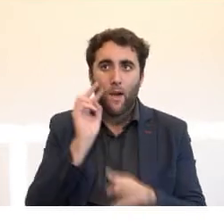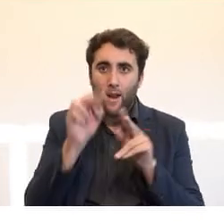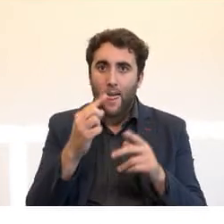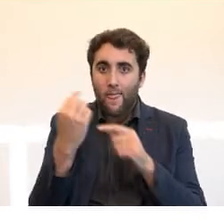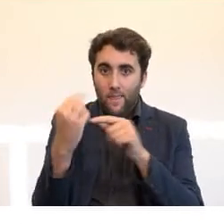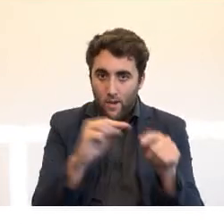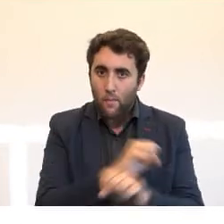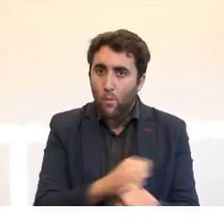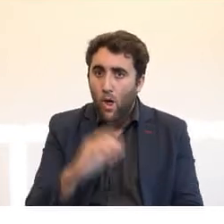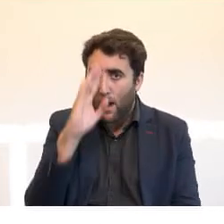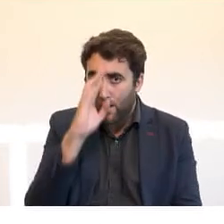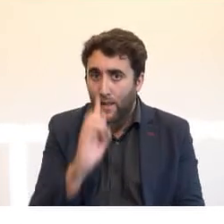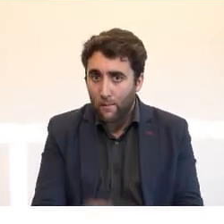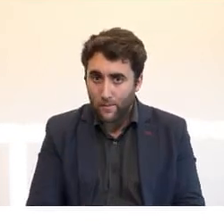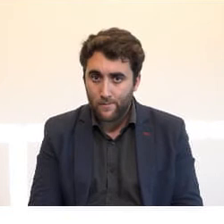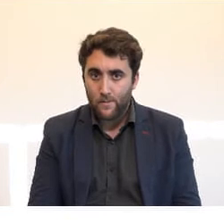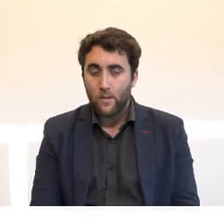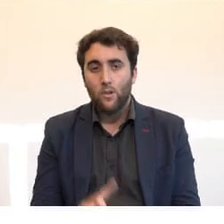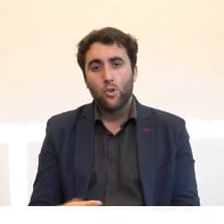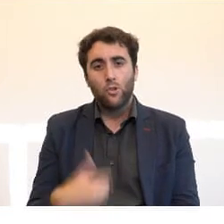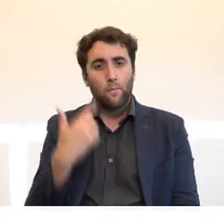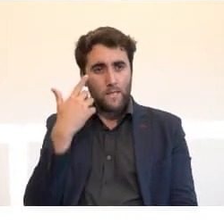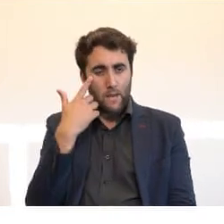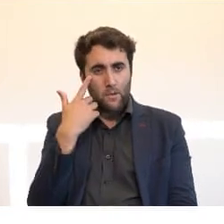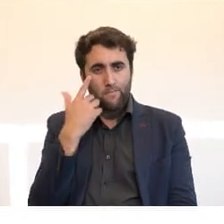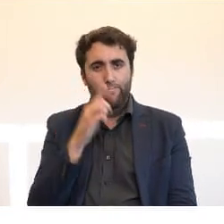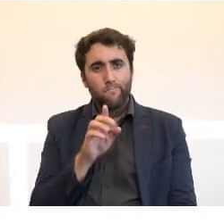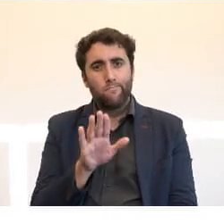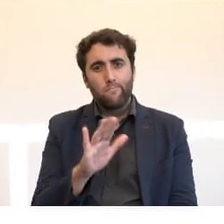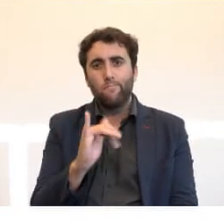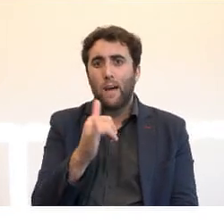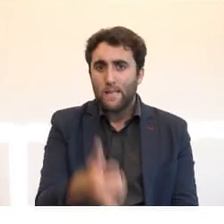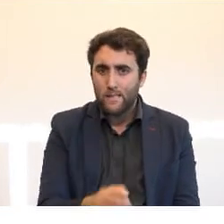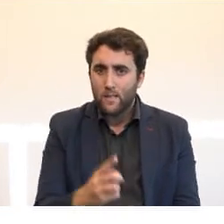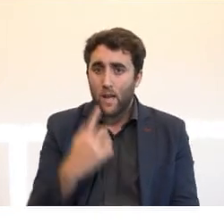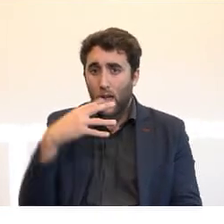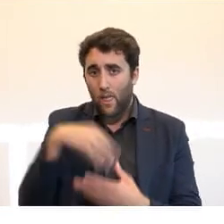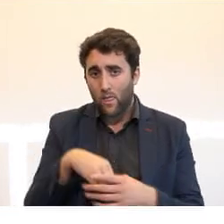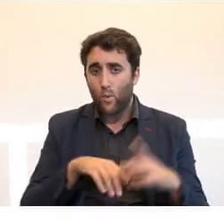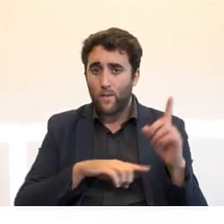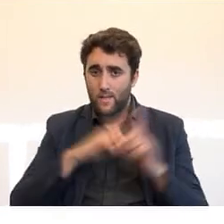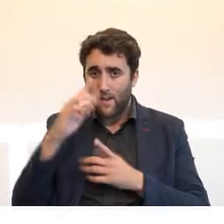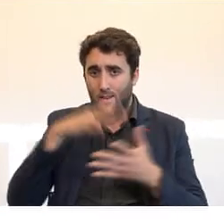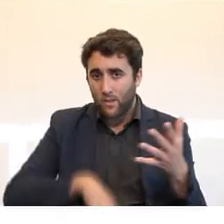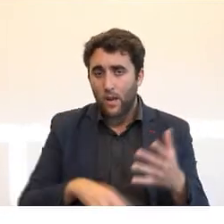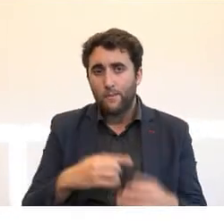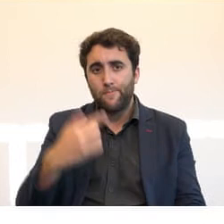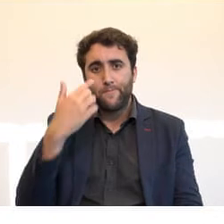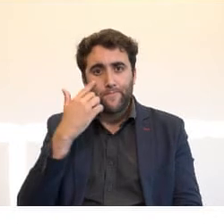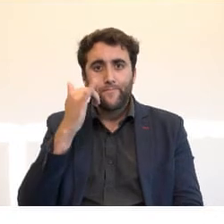enseñar. Nosotros nos creímos esto en la Universidad Autónoma de Barcelona, nos lo creímos mucho y desde esa apuesta por